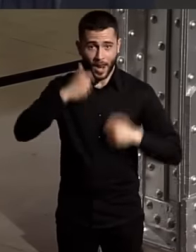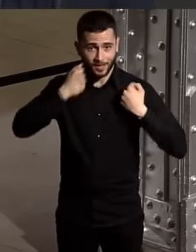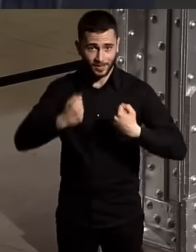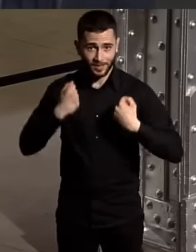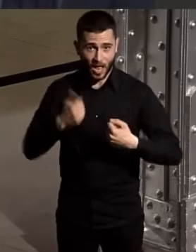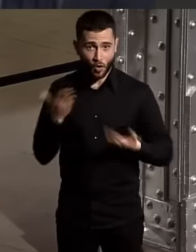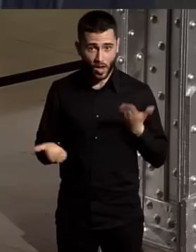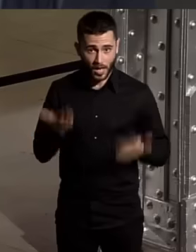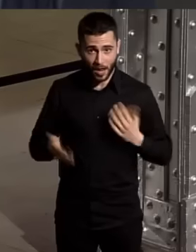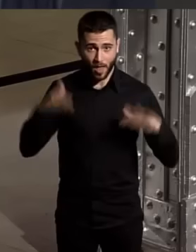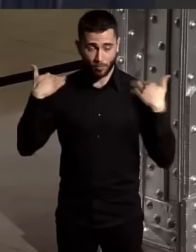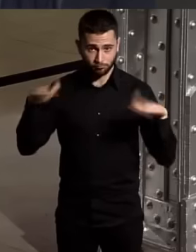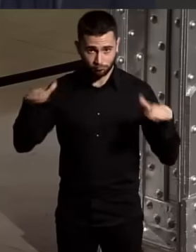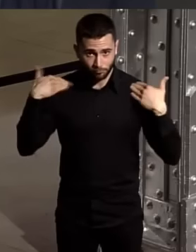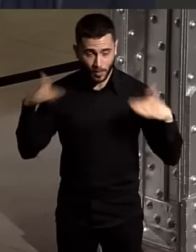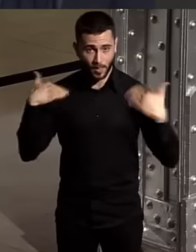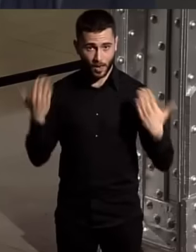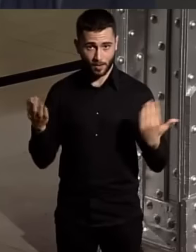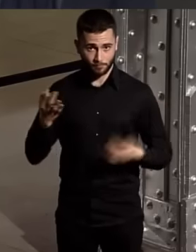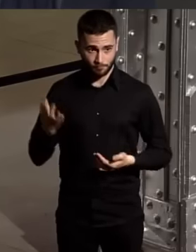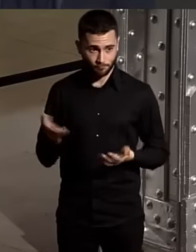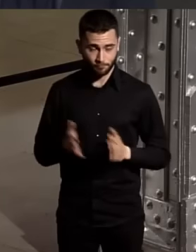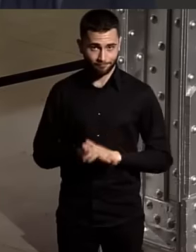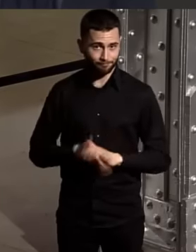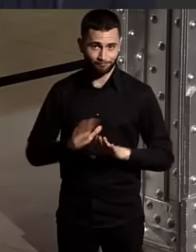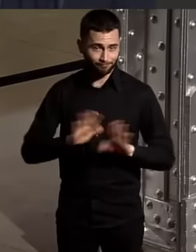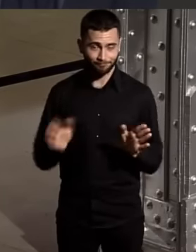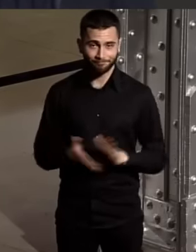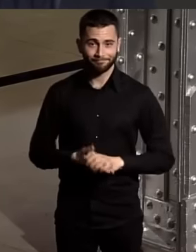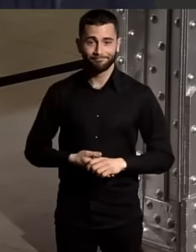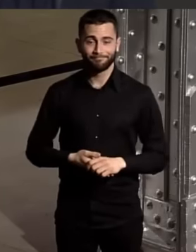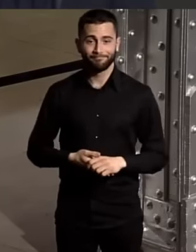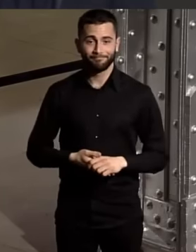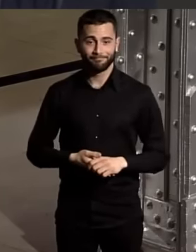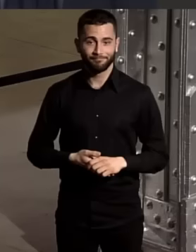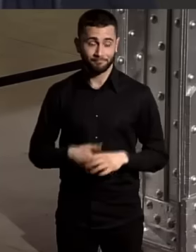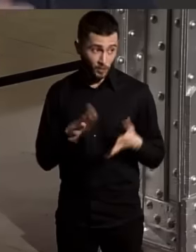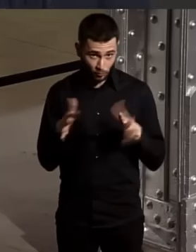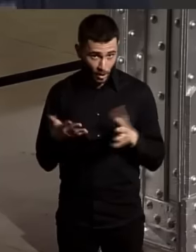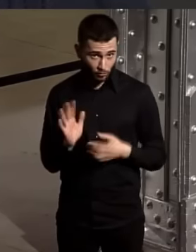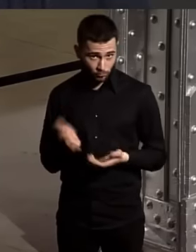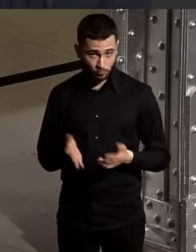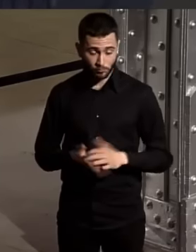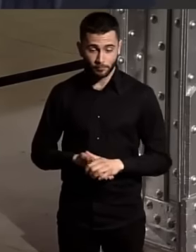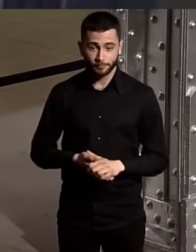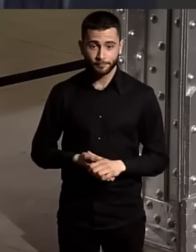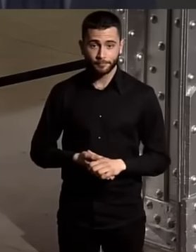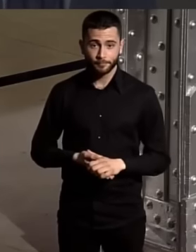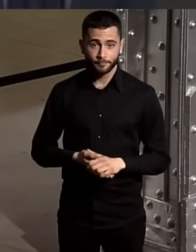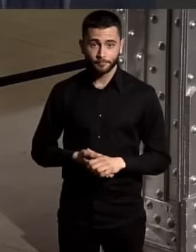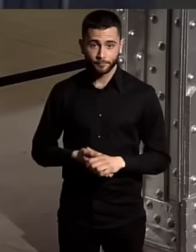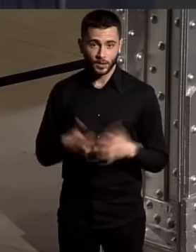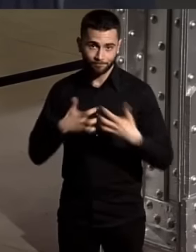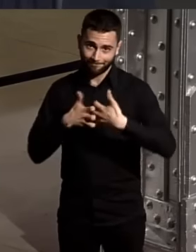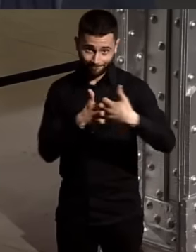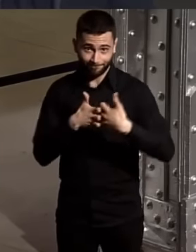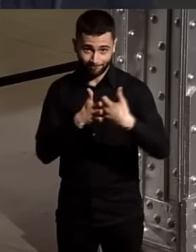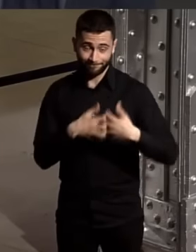equilibrado hacer ejercicio sin más misterio más o menos a veces hay enfermedades que hay que